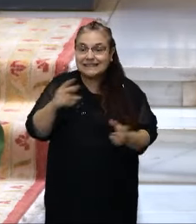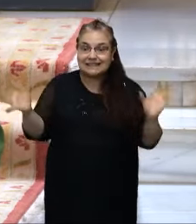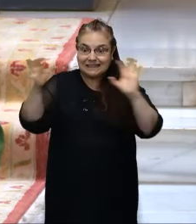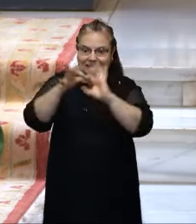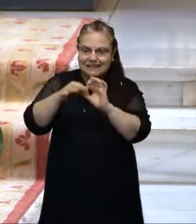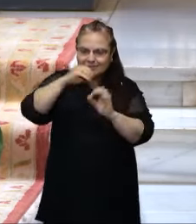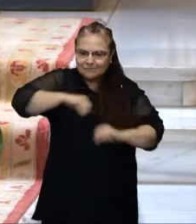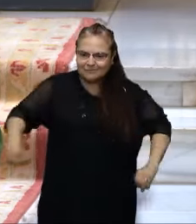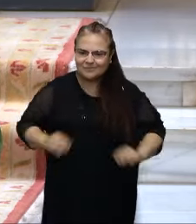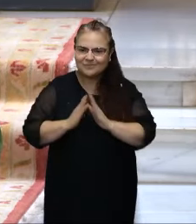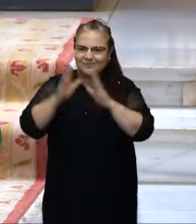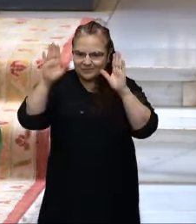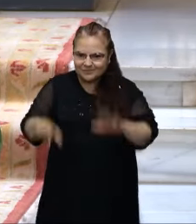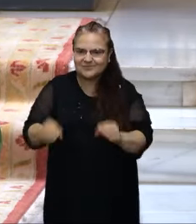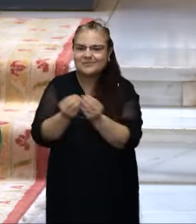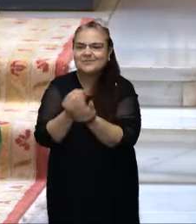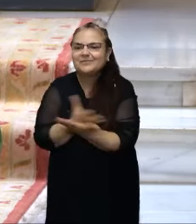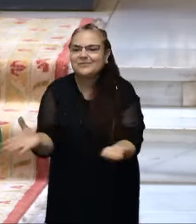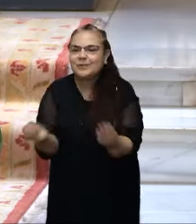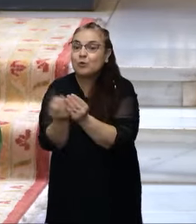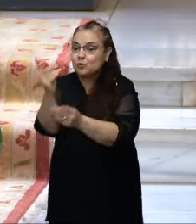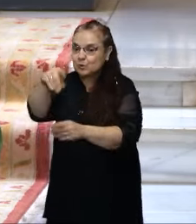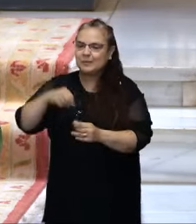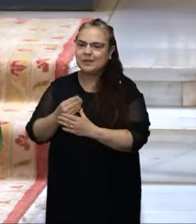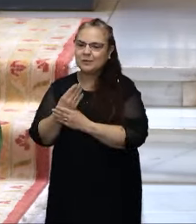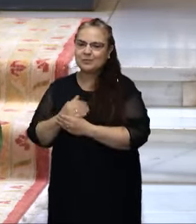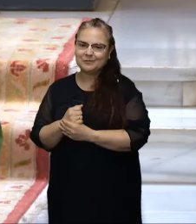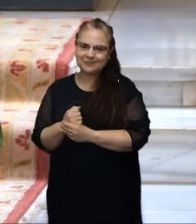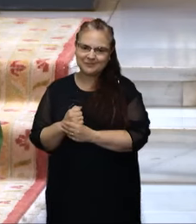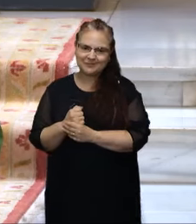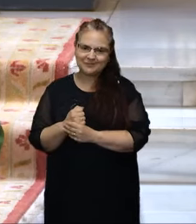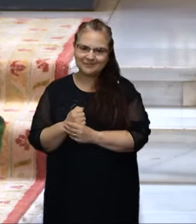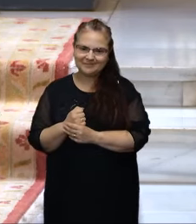comunión del Espíritu Santo estén con vosotros.